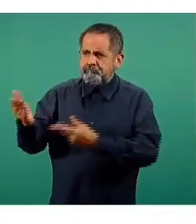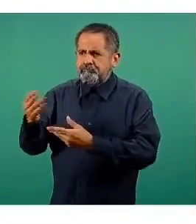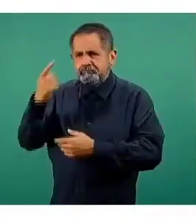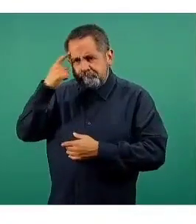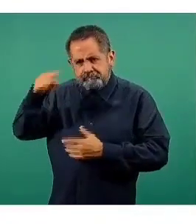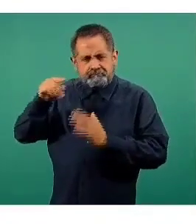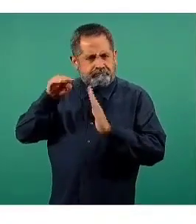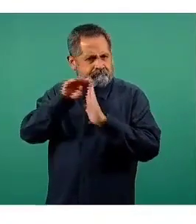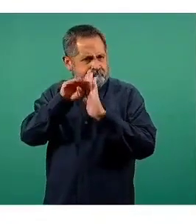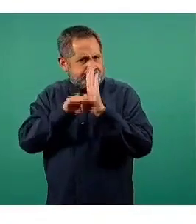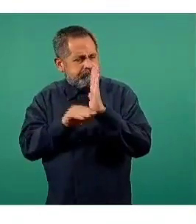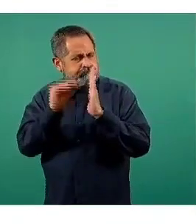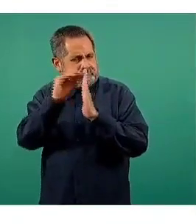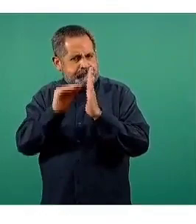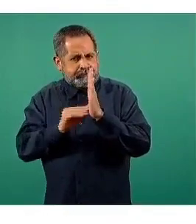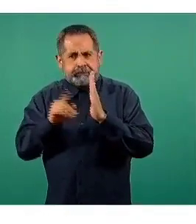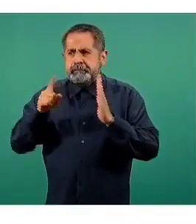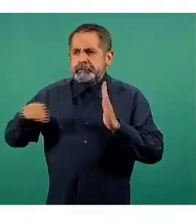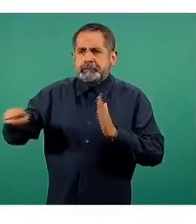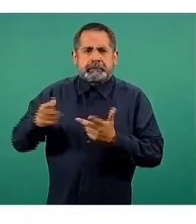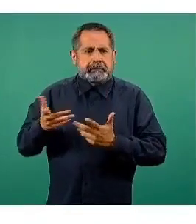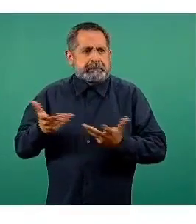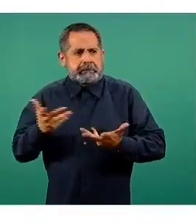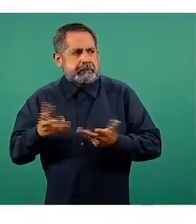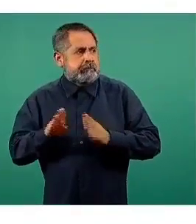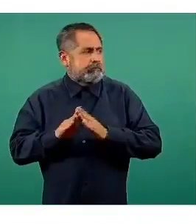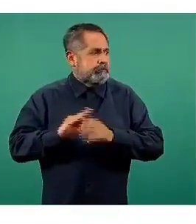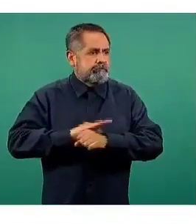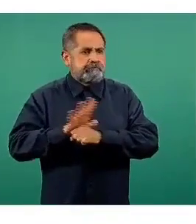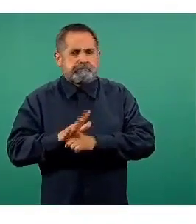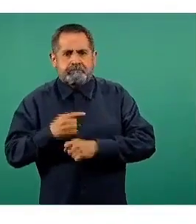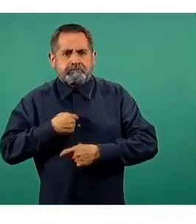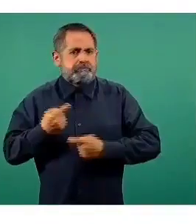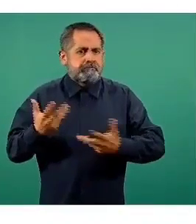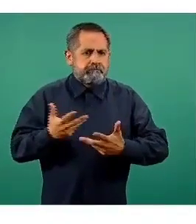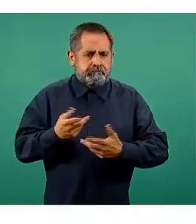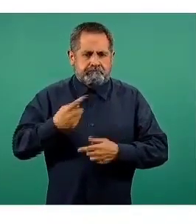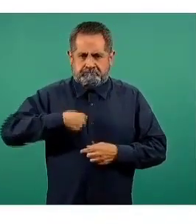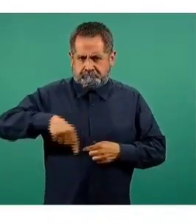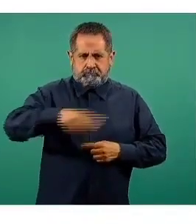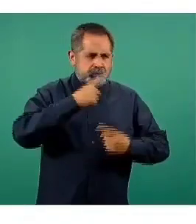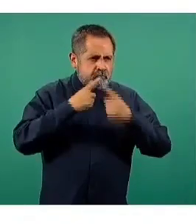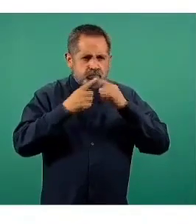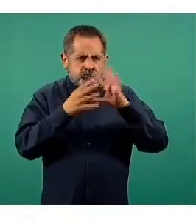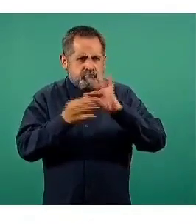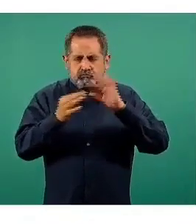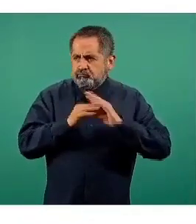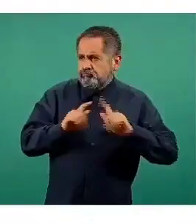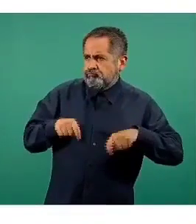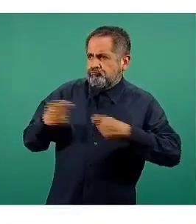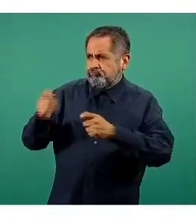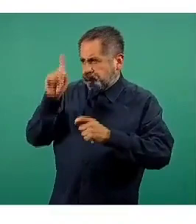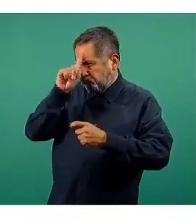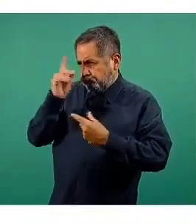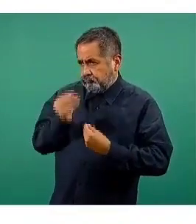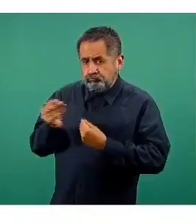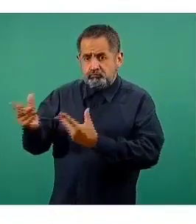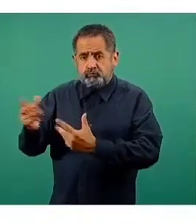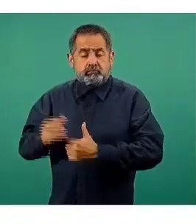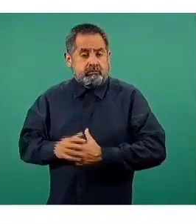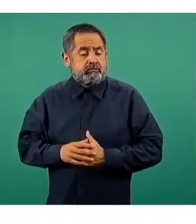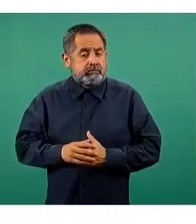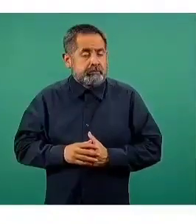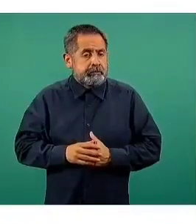fortalecer la respuesta a la pandemia. El objetivo entonces